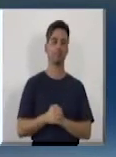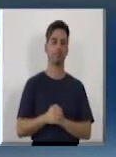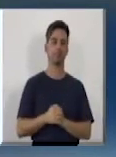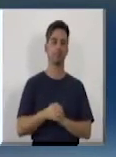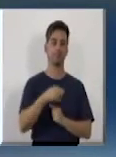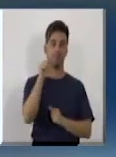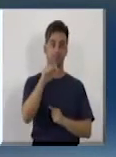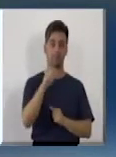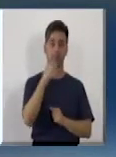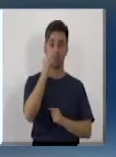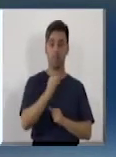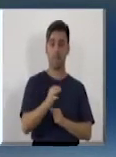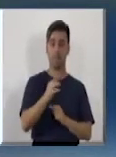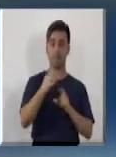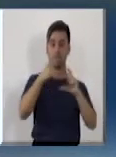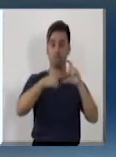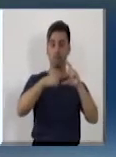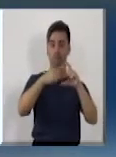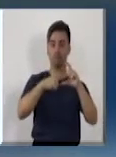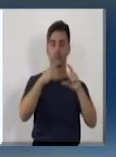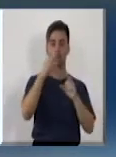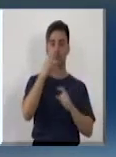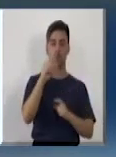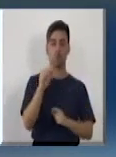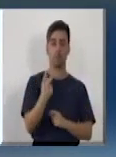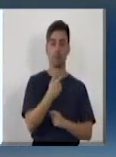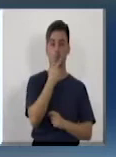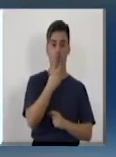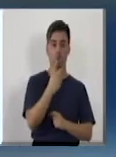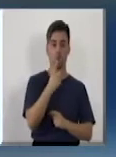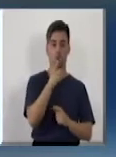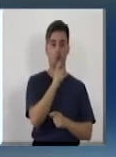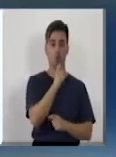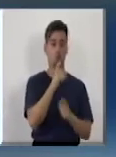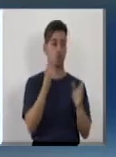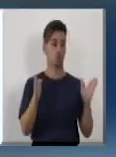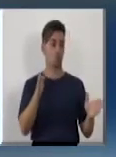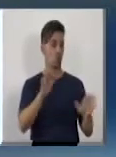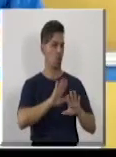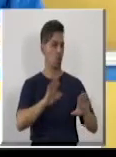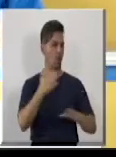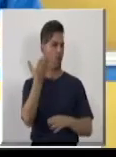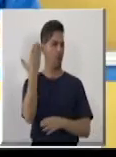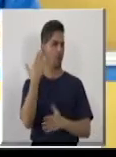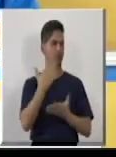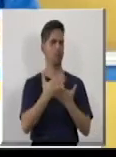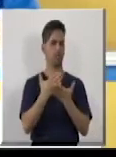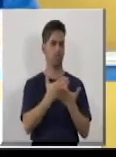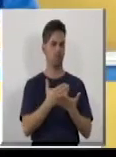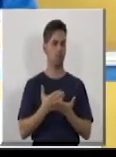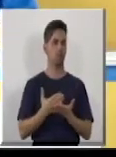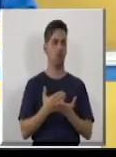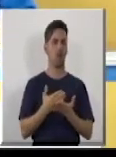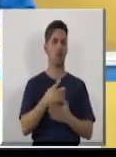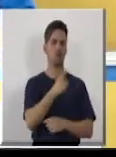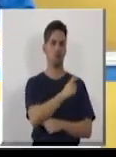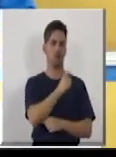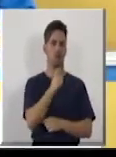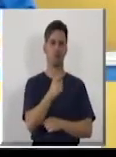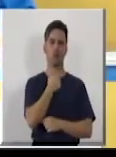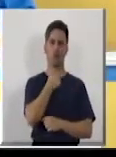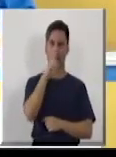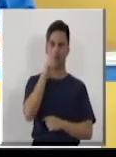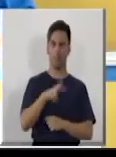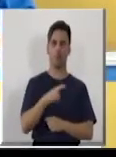es la unidad número 2 del curso que ustedes ya estudiaron, que su profesor se los evaluó en los trabajos de control